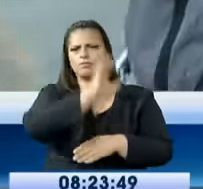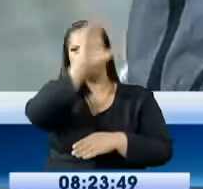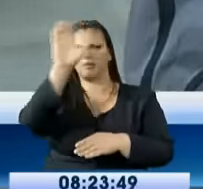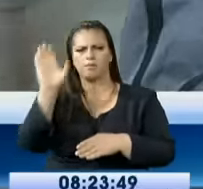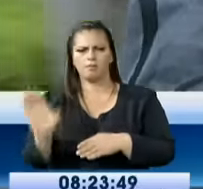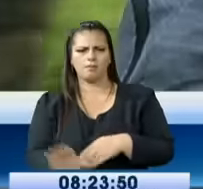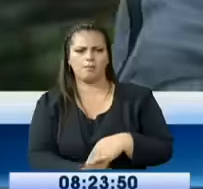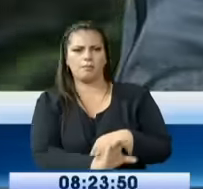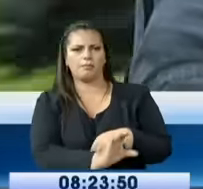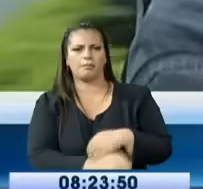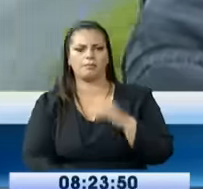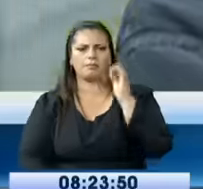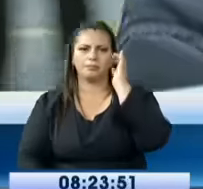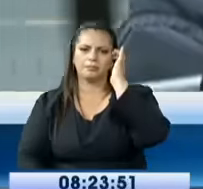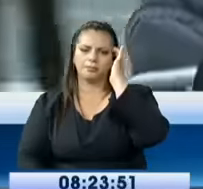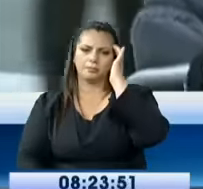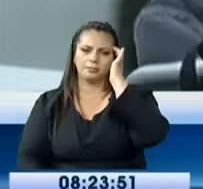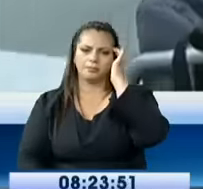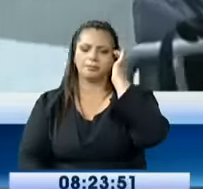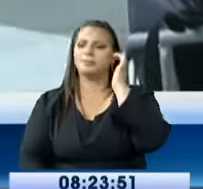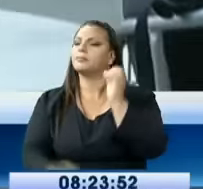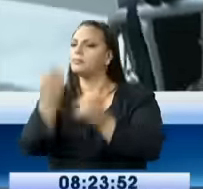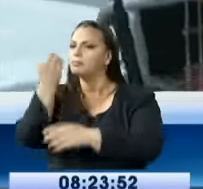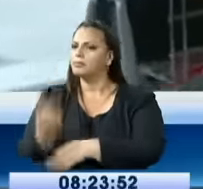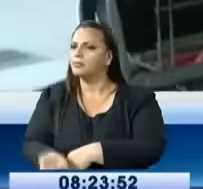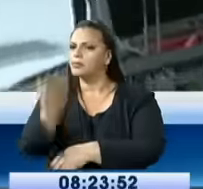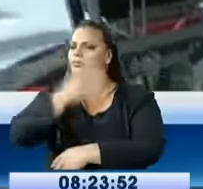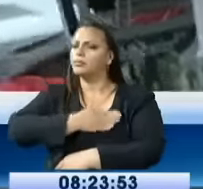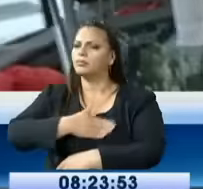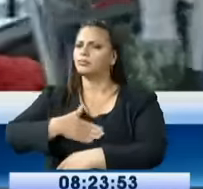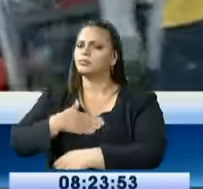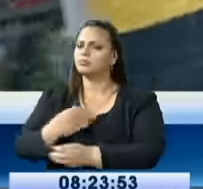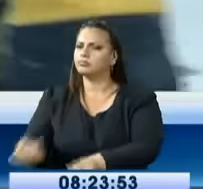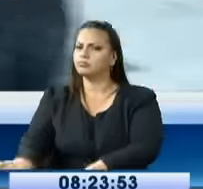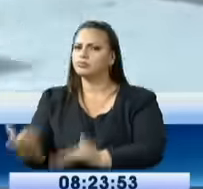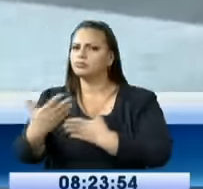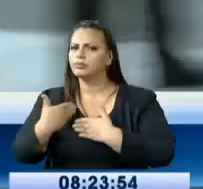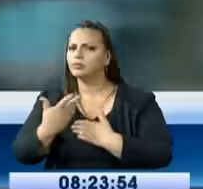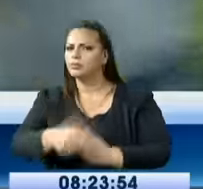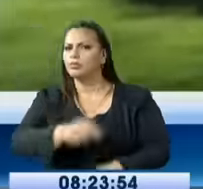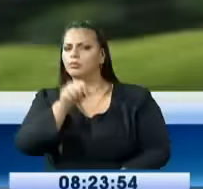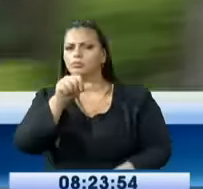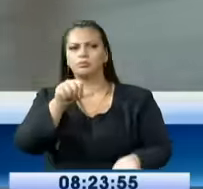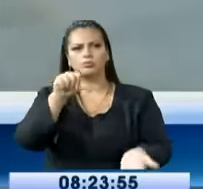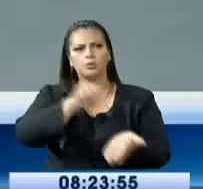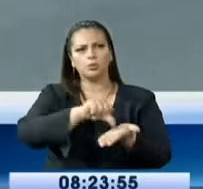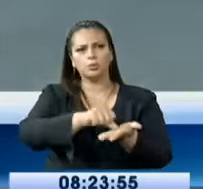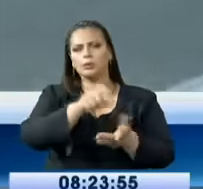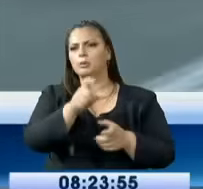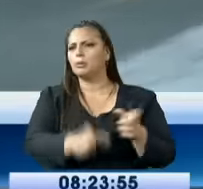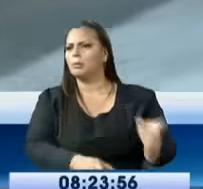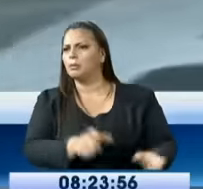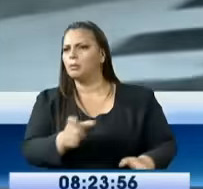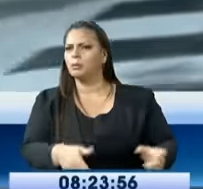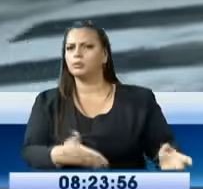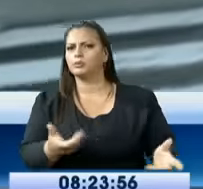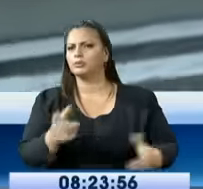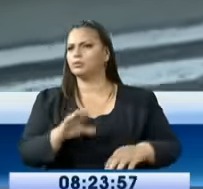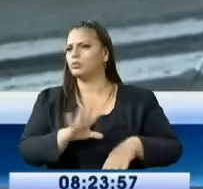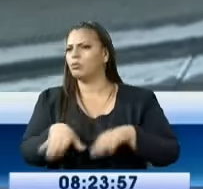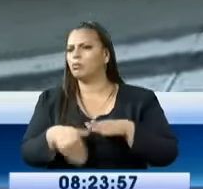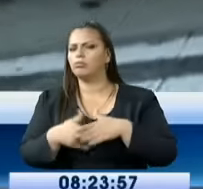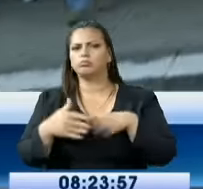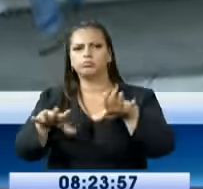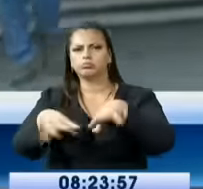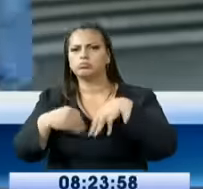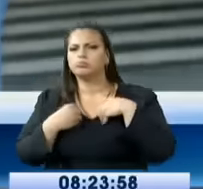Cuéntenos entonces, ¿cómo ha visto la ciudadanía este tipo de servicio? Tengo entendido que ya es el 5º o 6º año que lo realizan. Bueno,